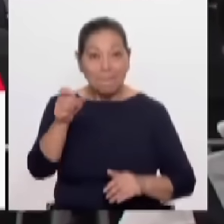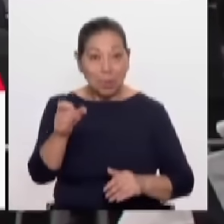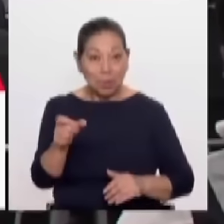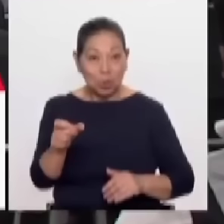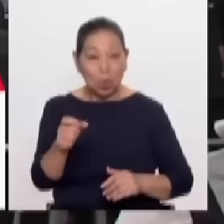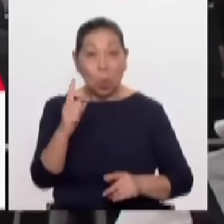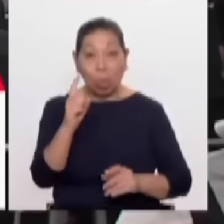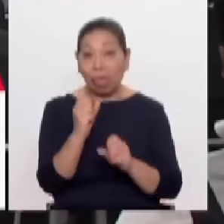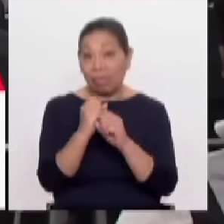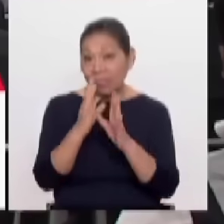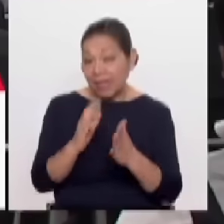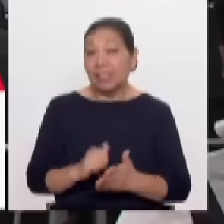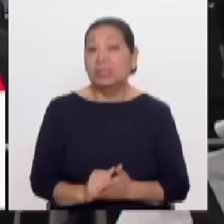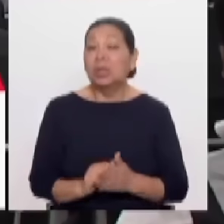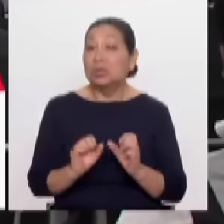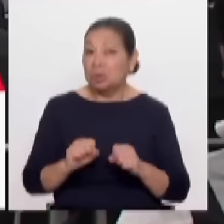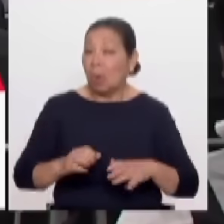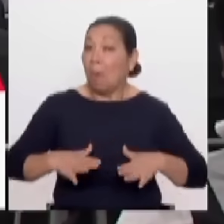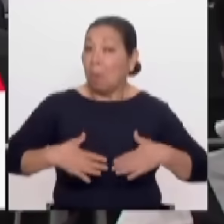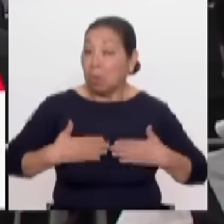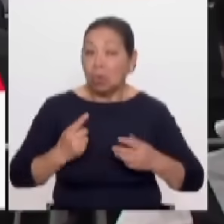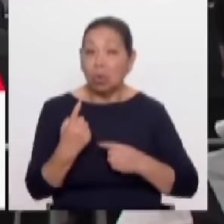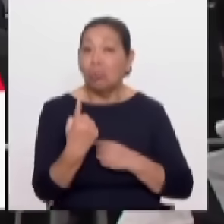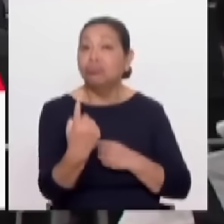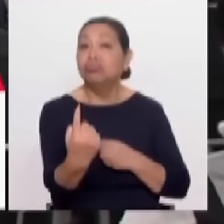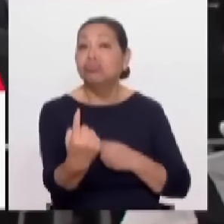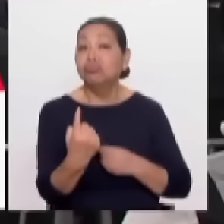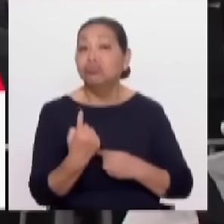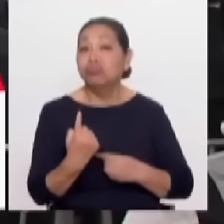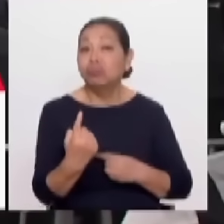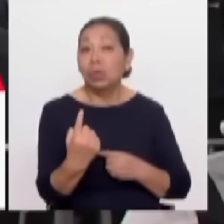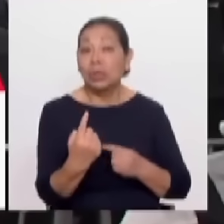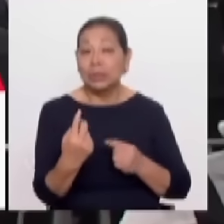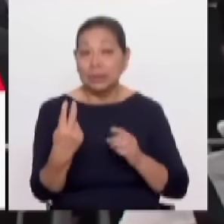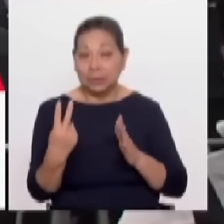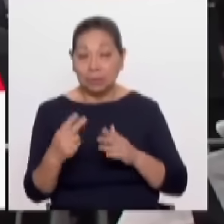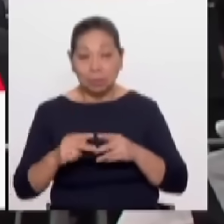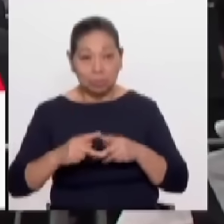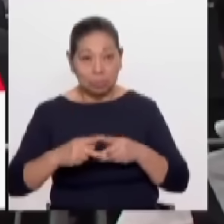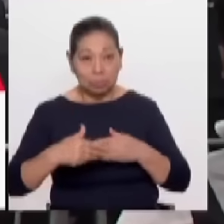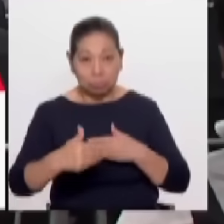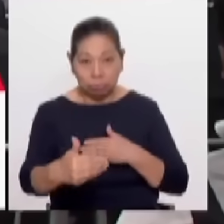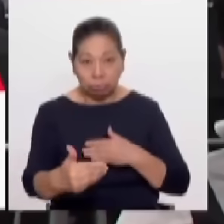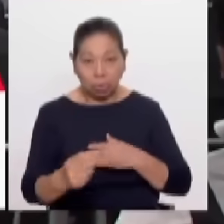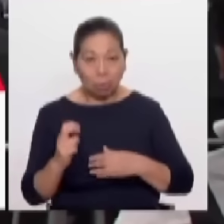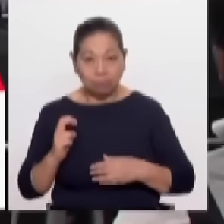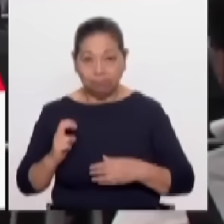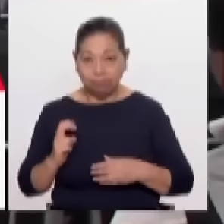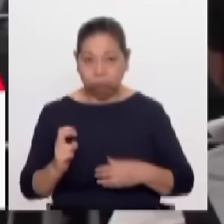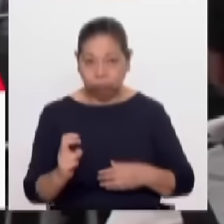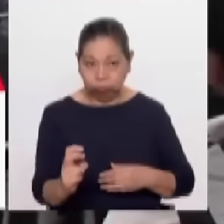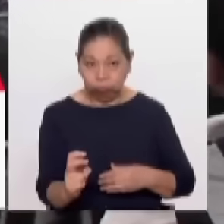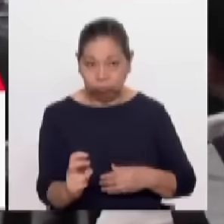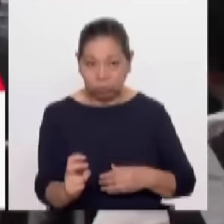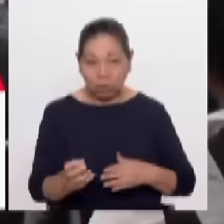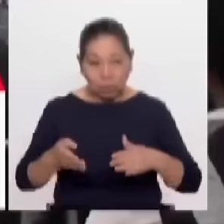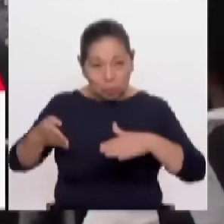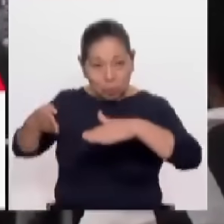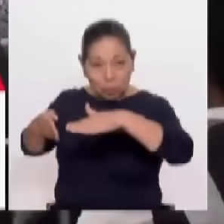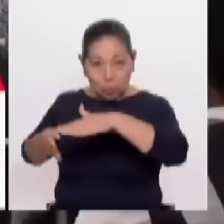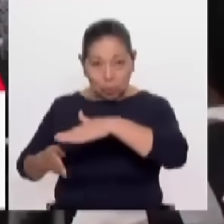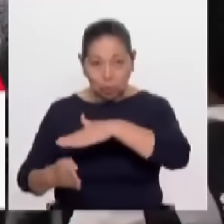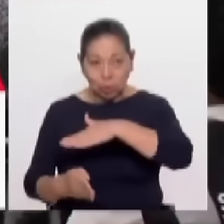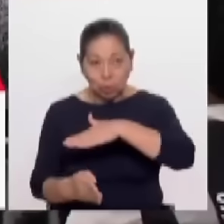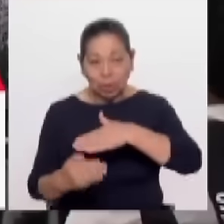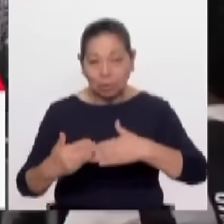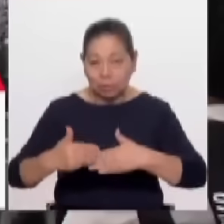usuarios por día, quienes podrán trasladarse los 5 kilómetros desde la primera estación de Evitamiento hasta